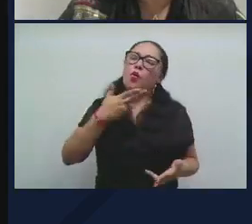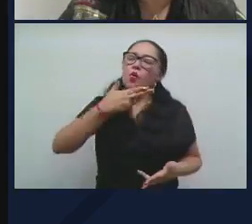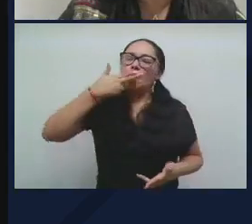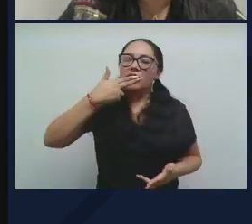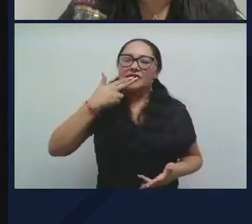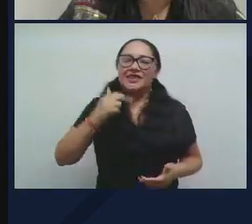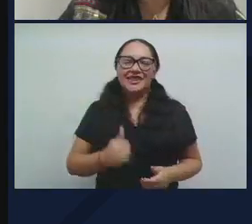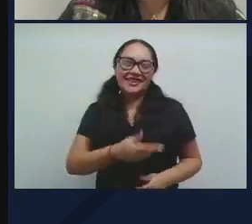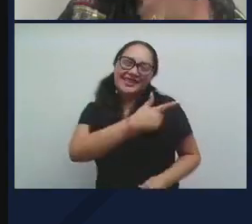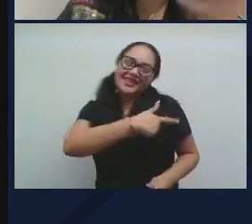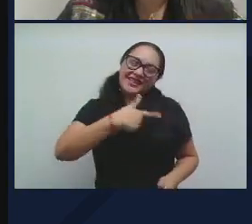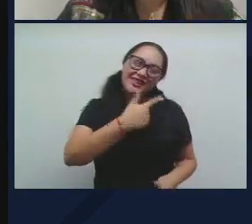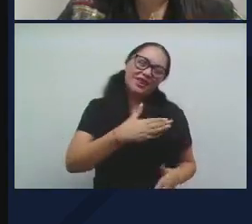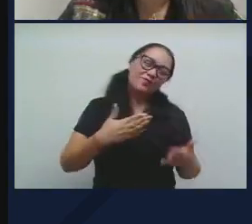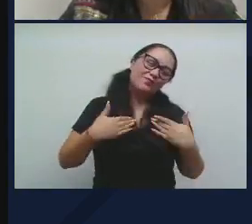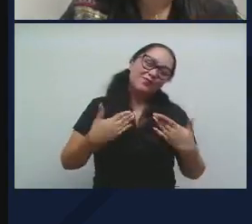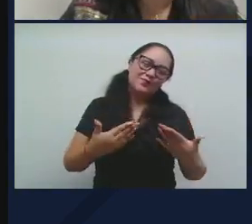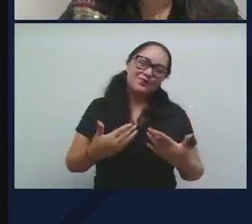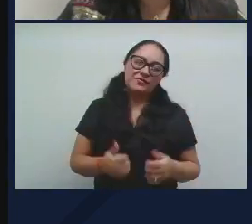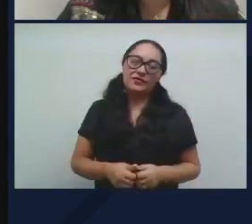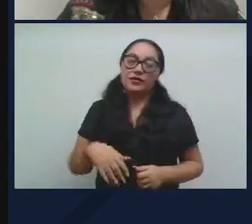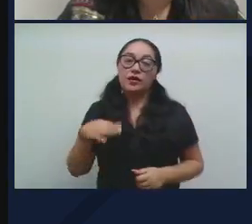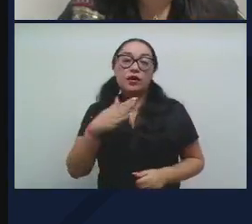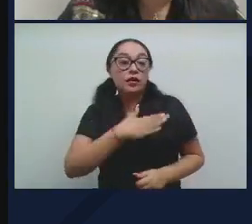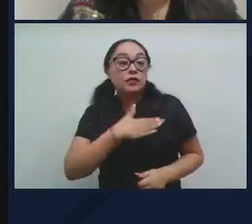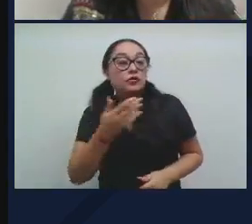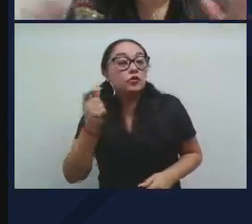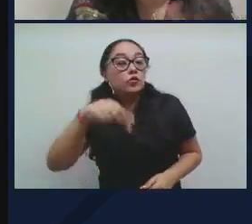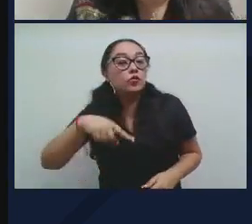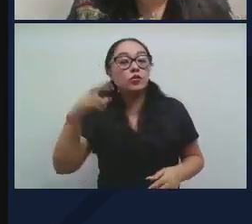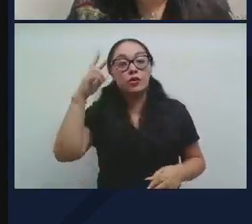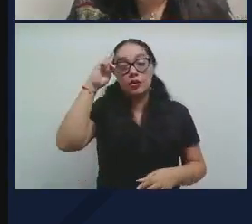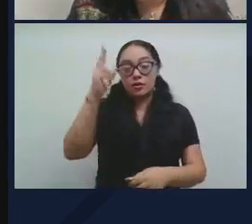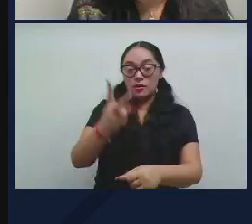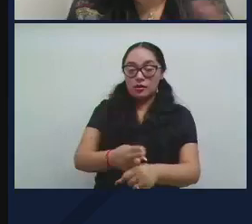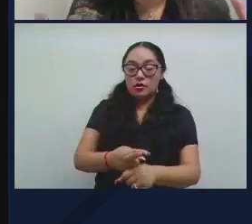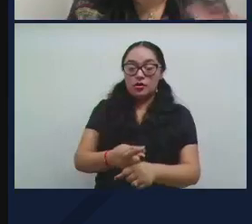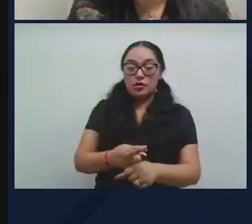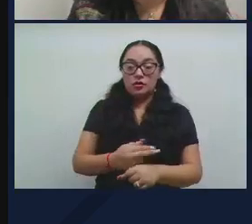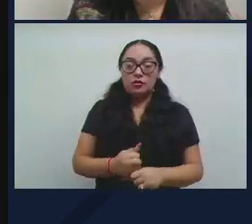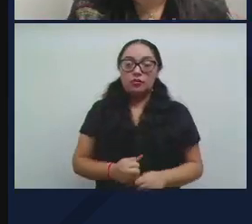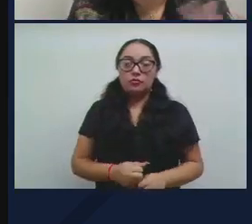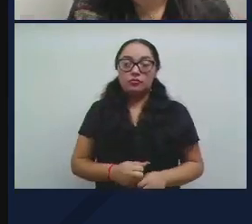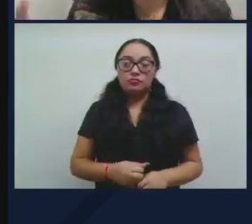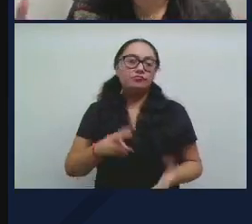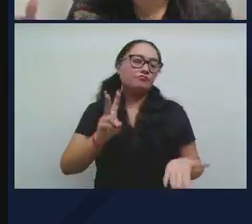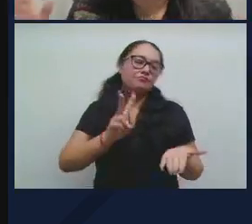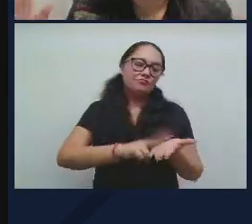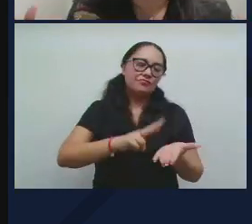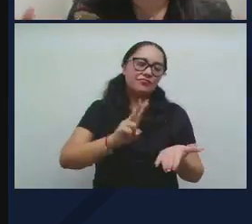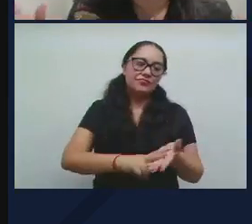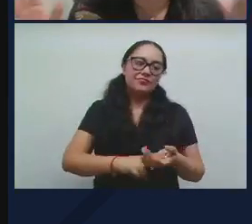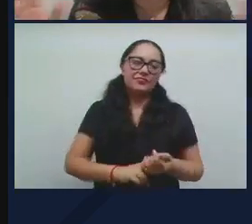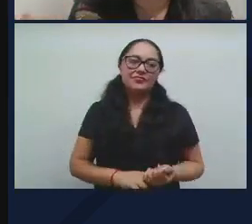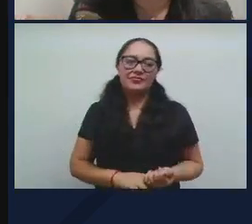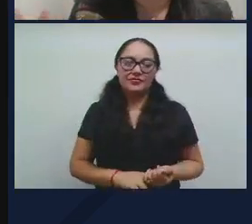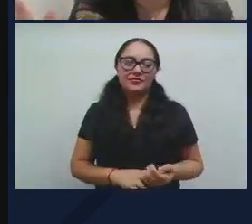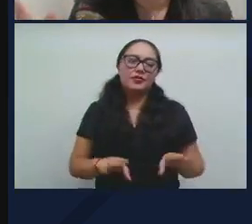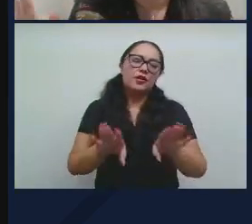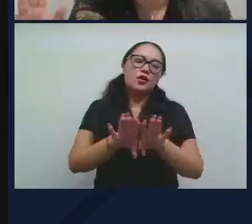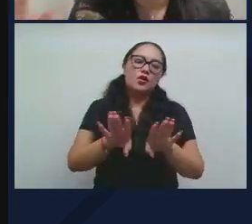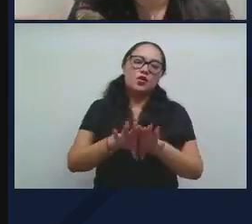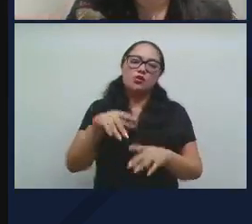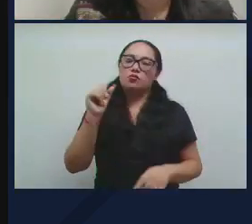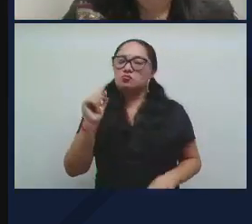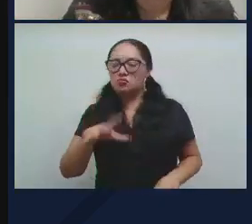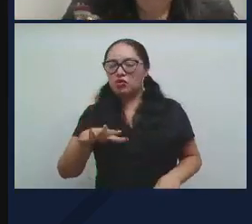bueno que bueno, pues aquí en la dirección, como bien dice, los costos son preferenciales y bueno, durante todo el año, a mediados